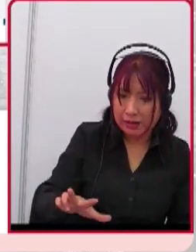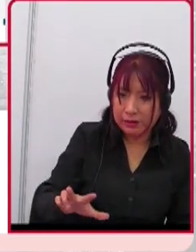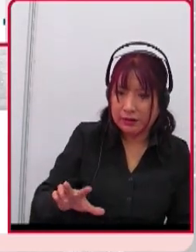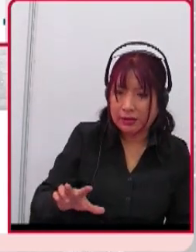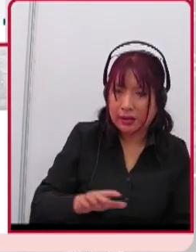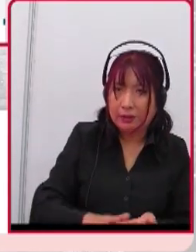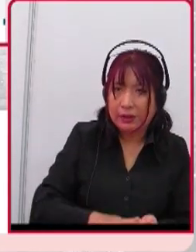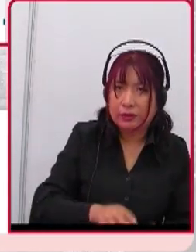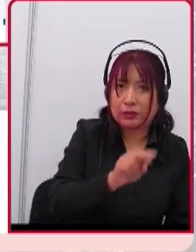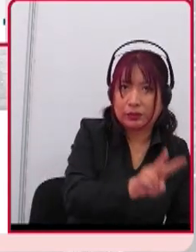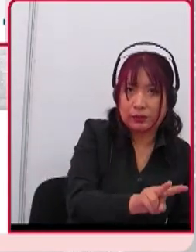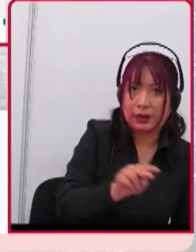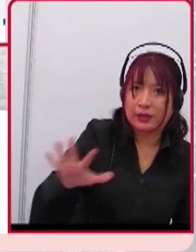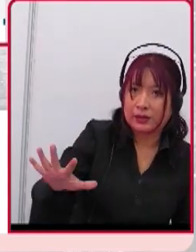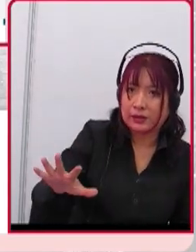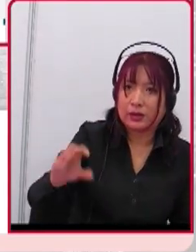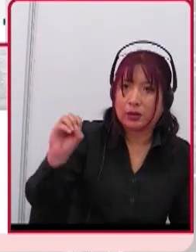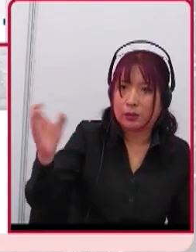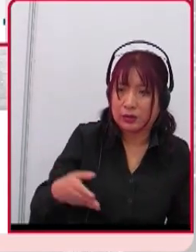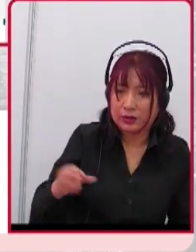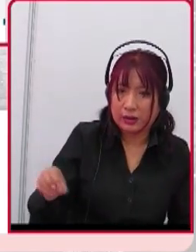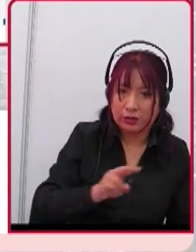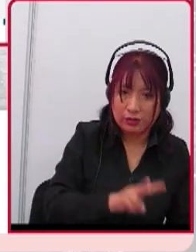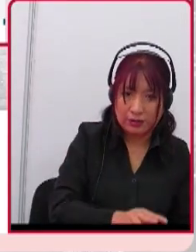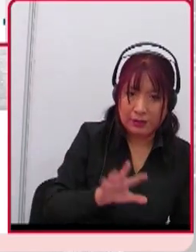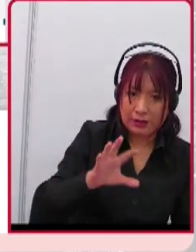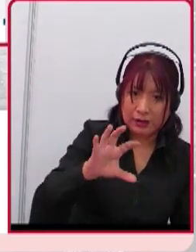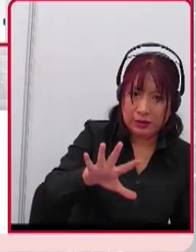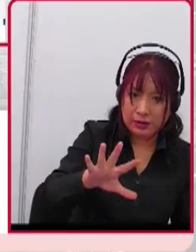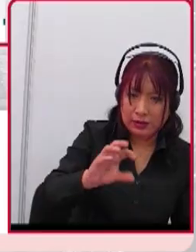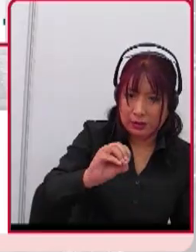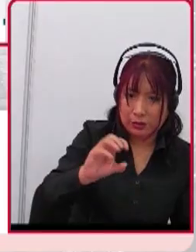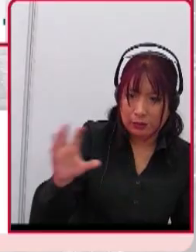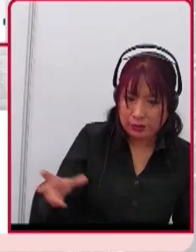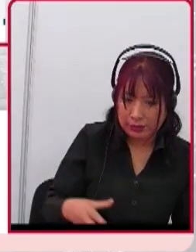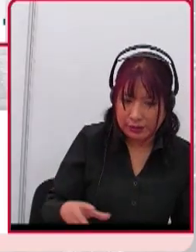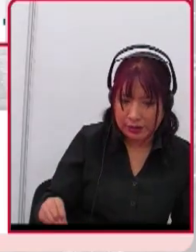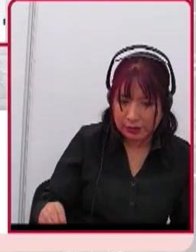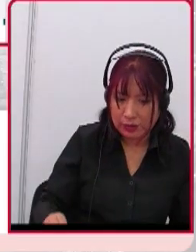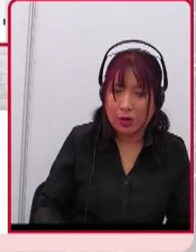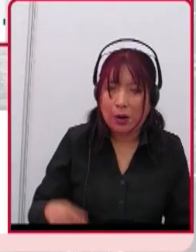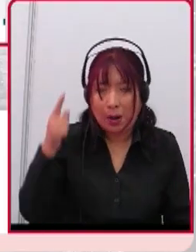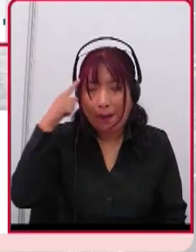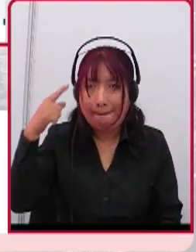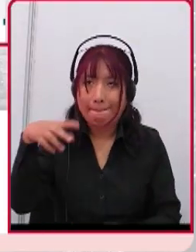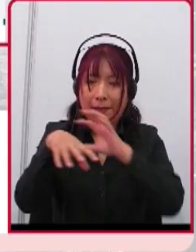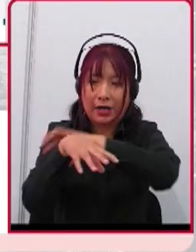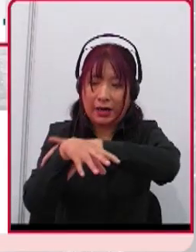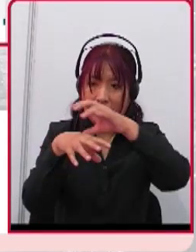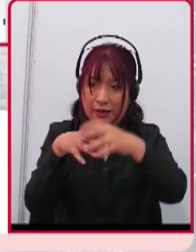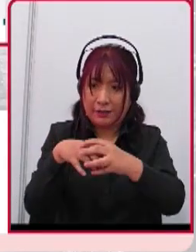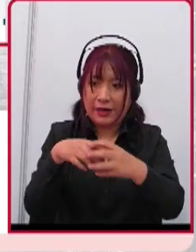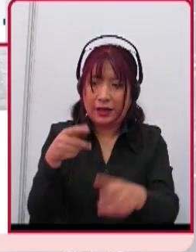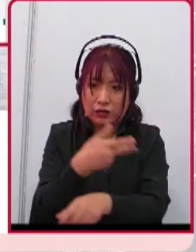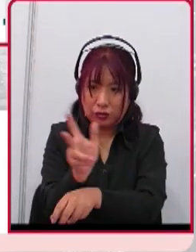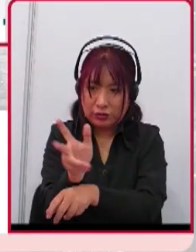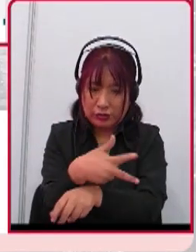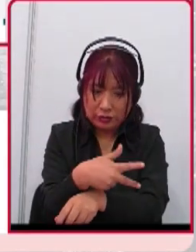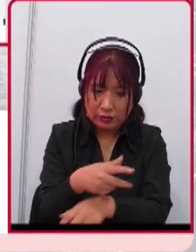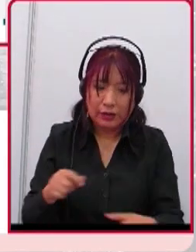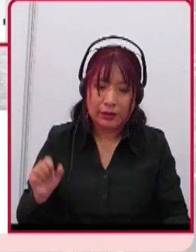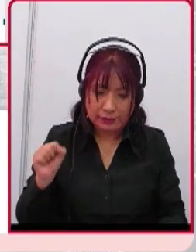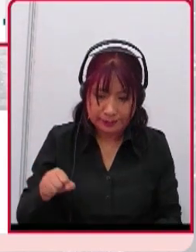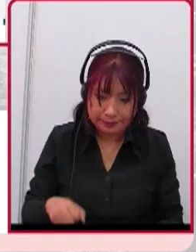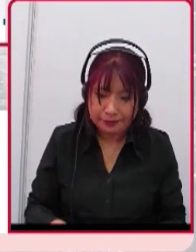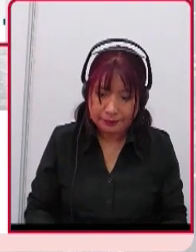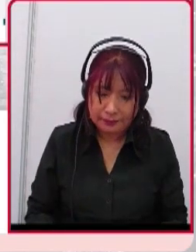robótico articulado y los sensores de control embebido. A partir de ello, también hemos podido diferenciar tanto lo que